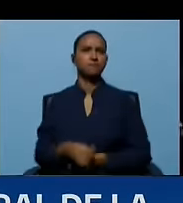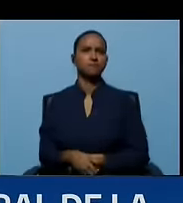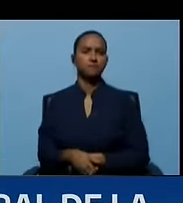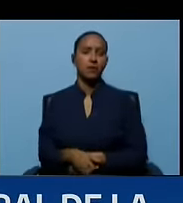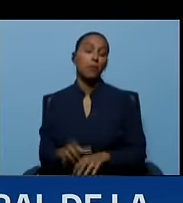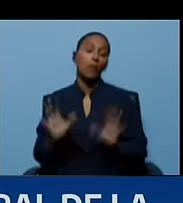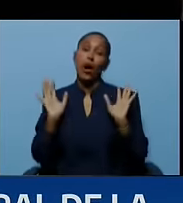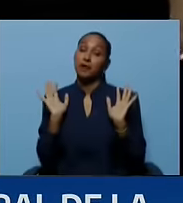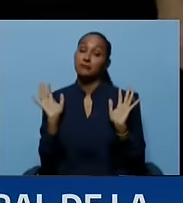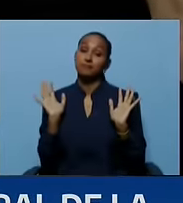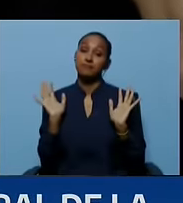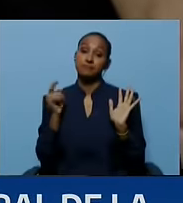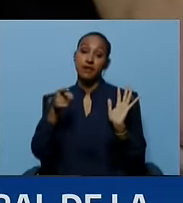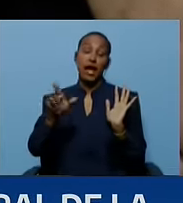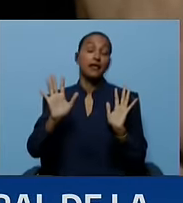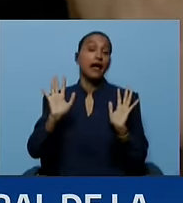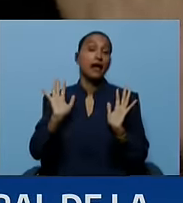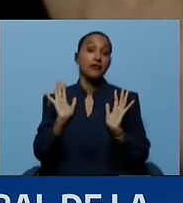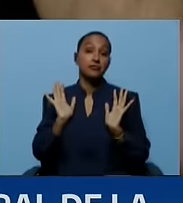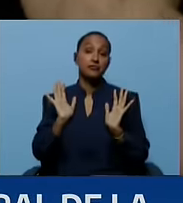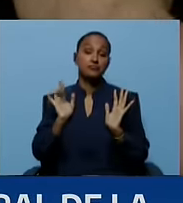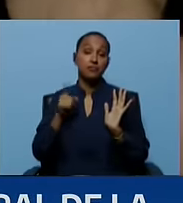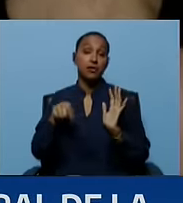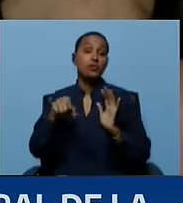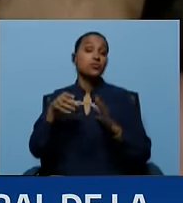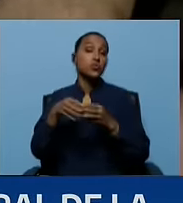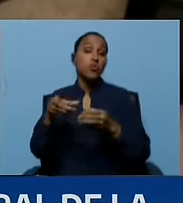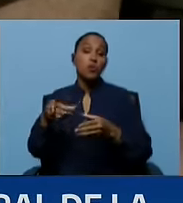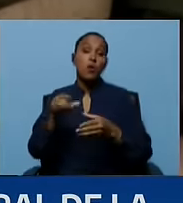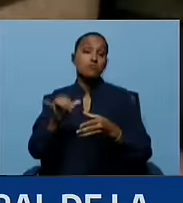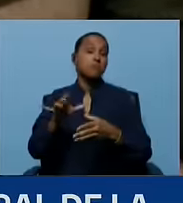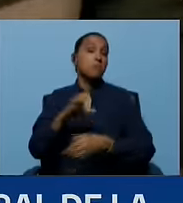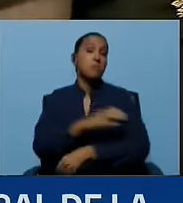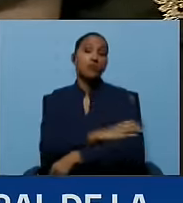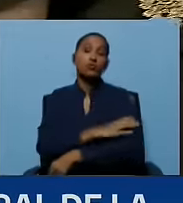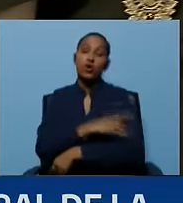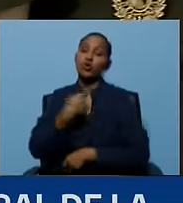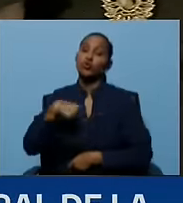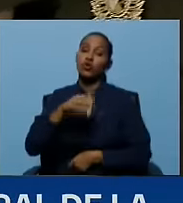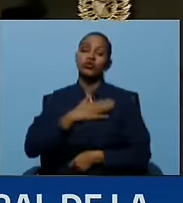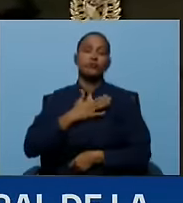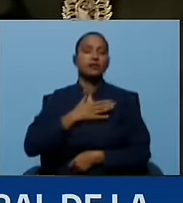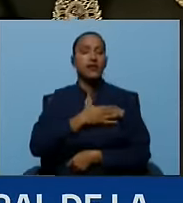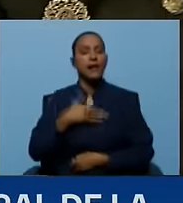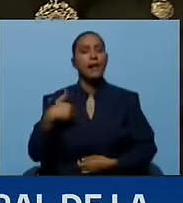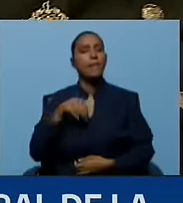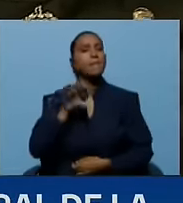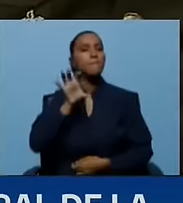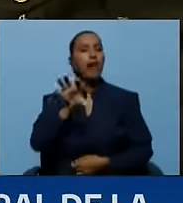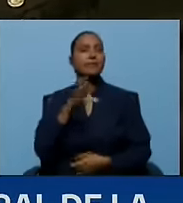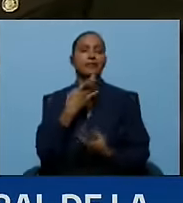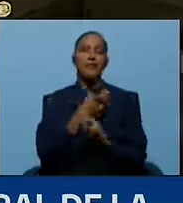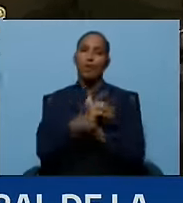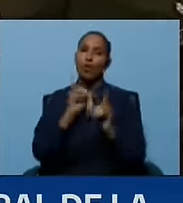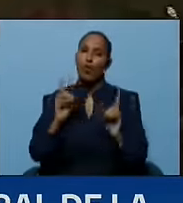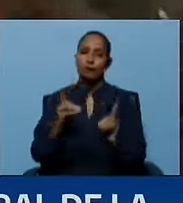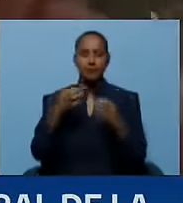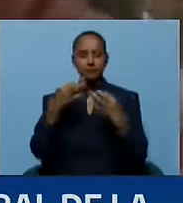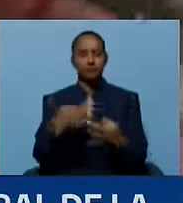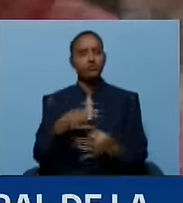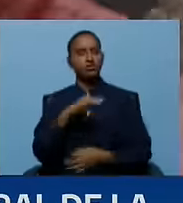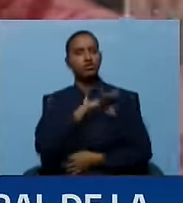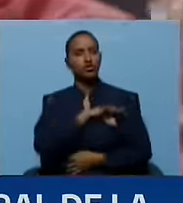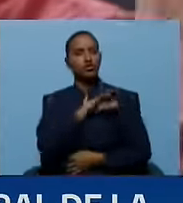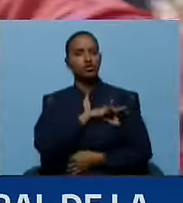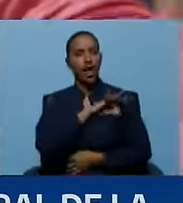ellos, allá ellas, los fascistas, acá nosotros, los que queremos patria democrática, de carácter social,